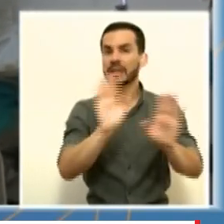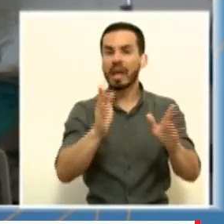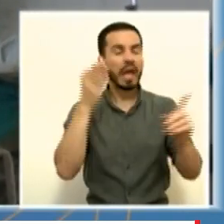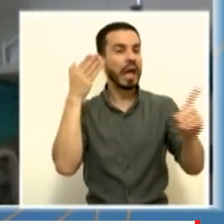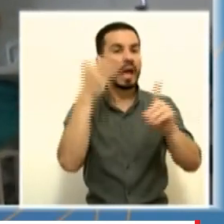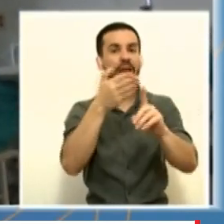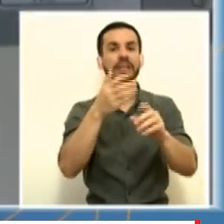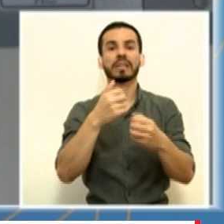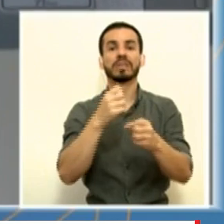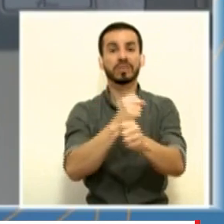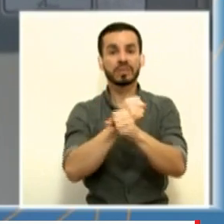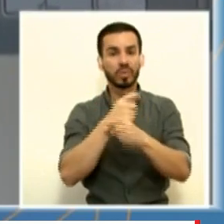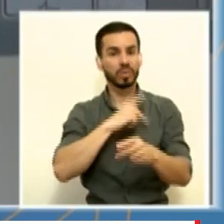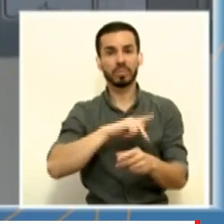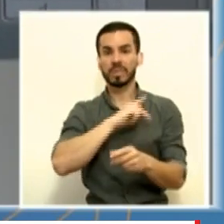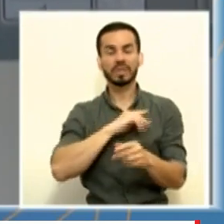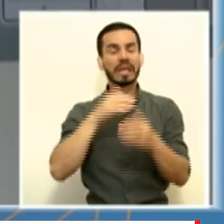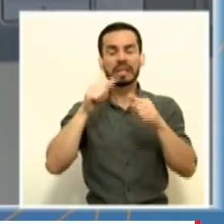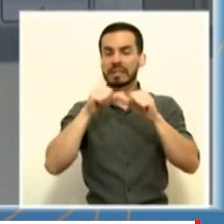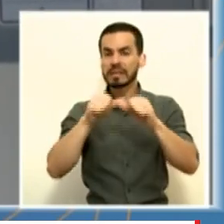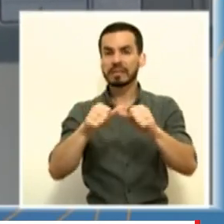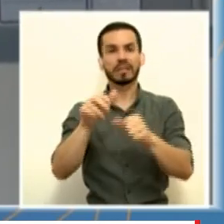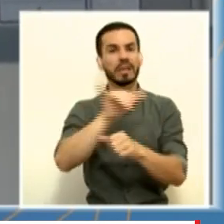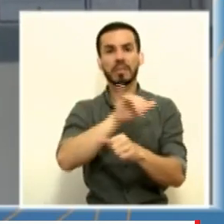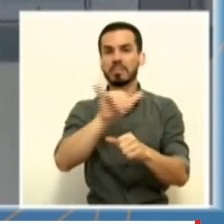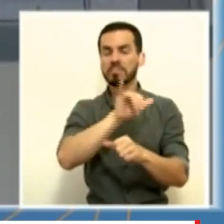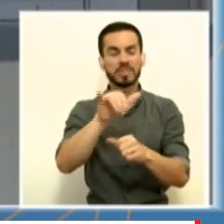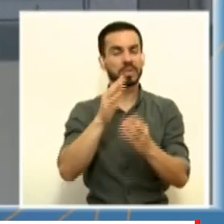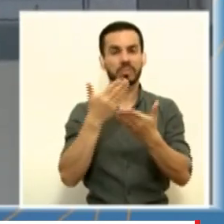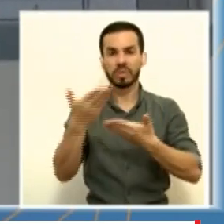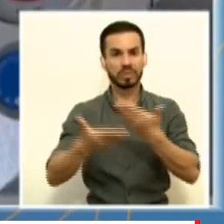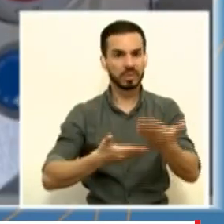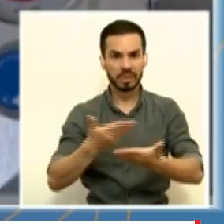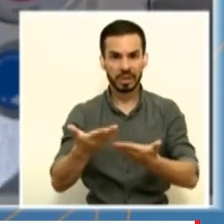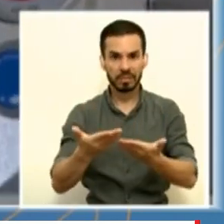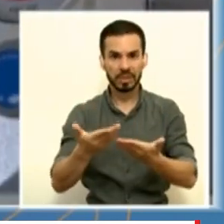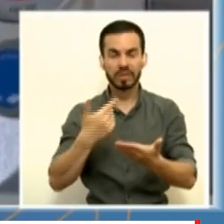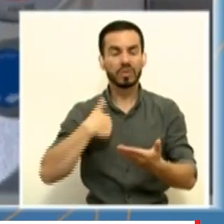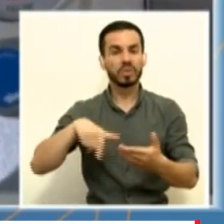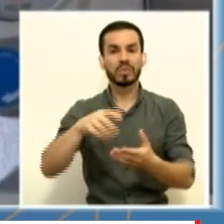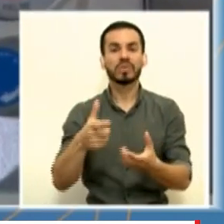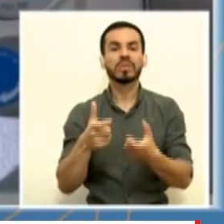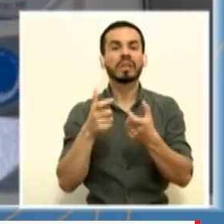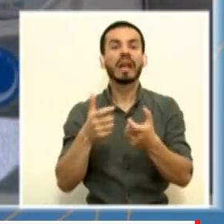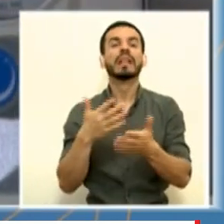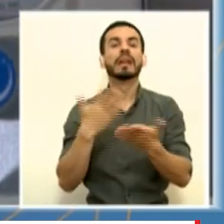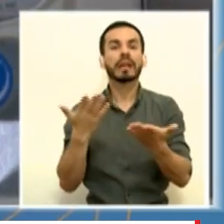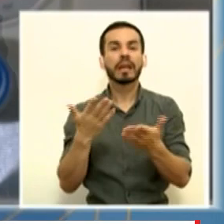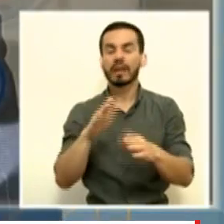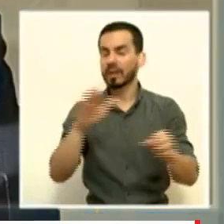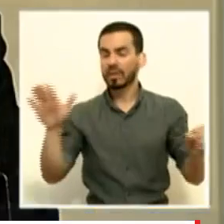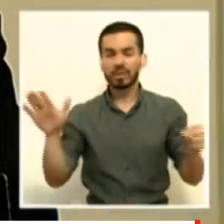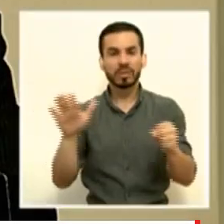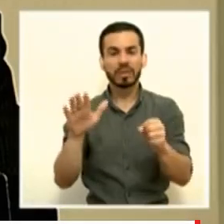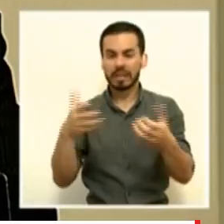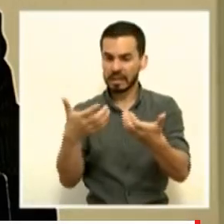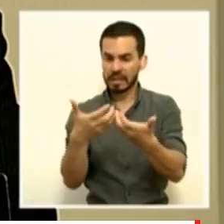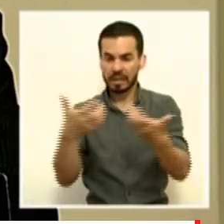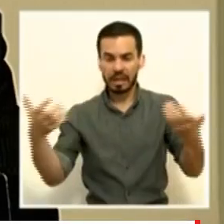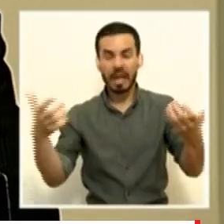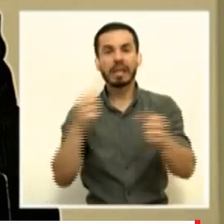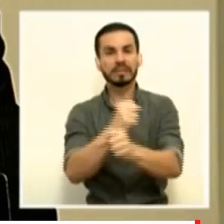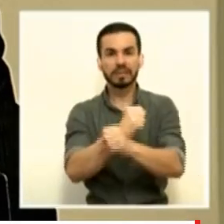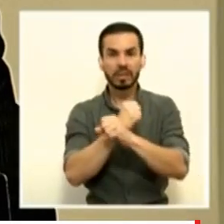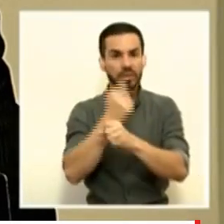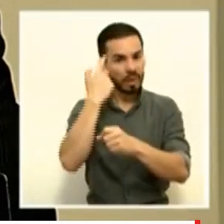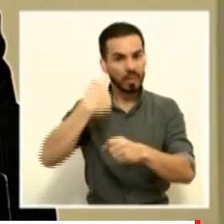atención de seguros personales, siguen siendo exactamente el mismo servicio y estamos garantizando una total seguridad